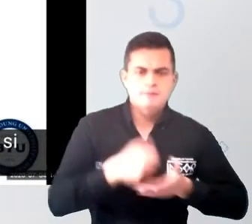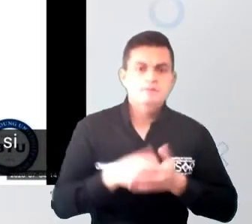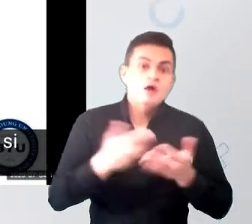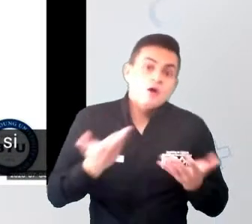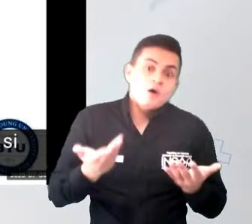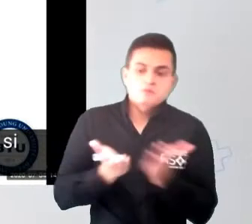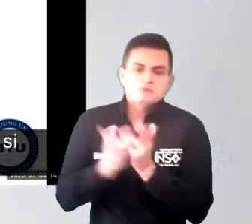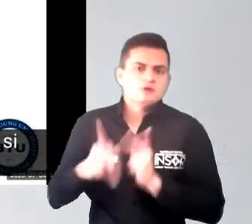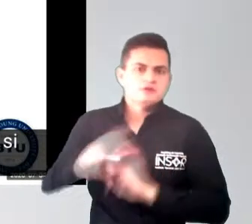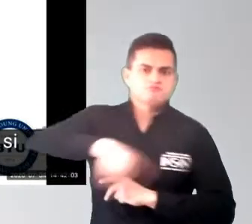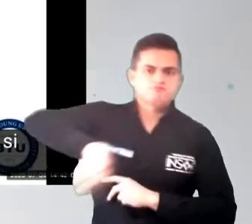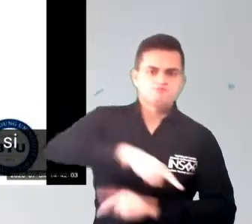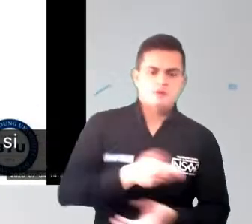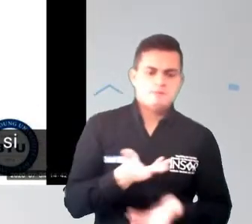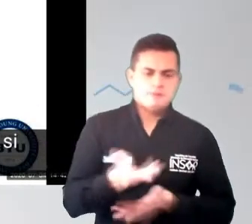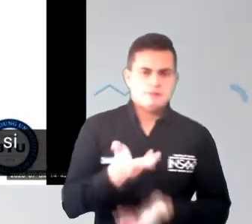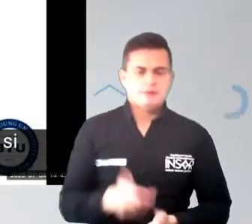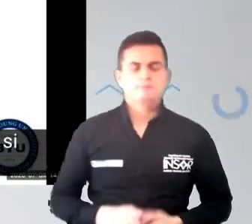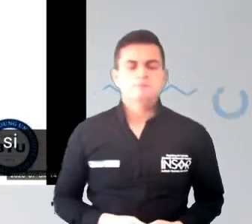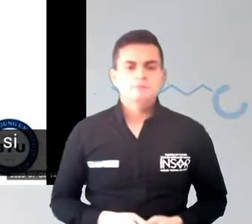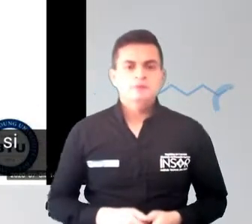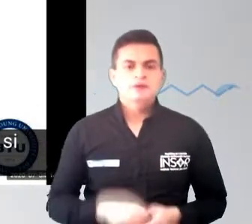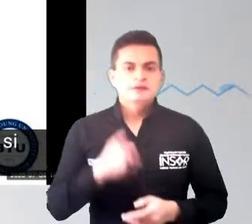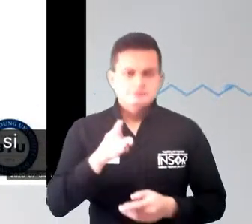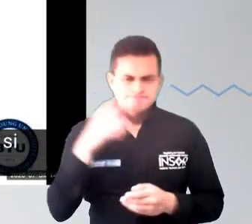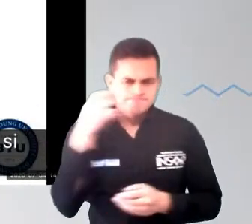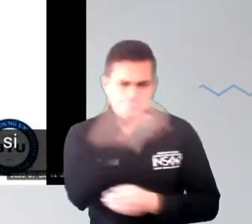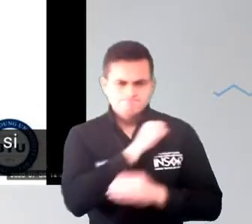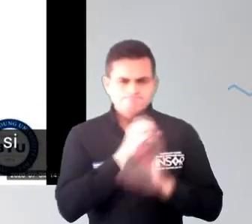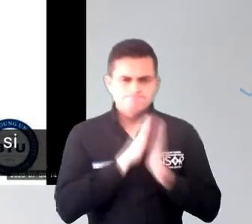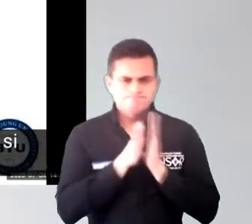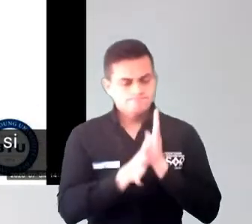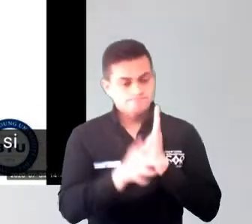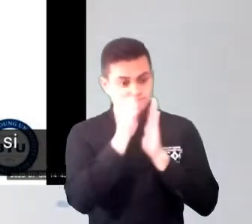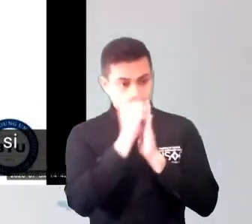miramos estos datos,